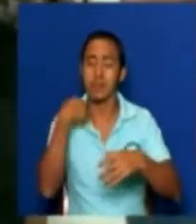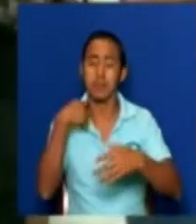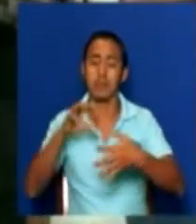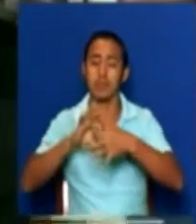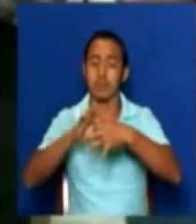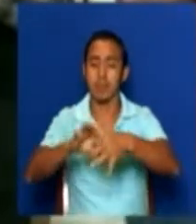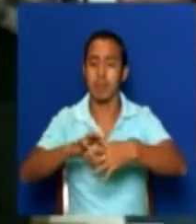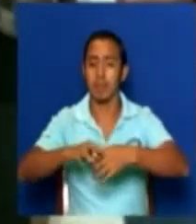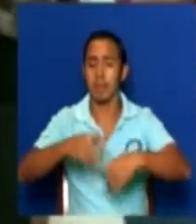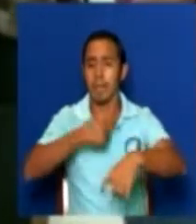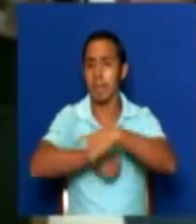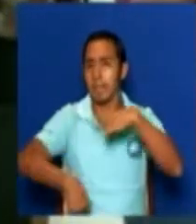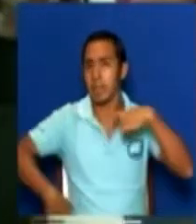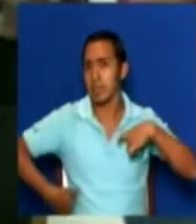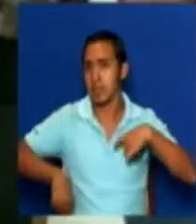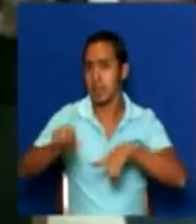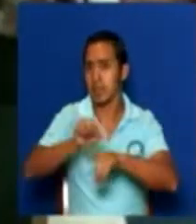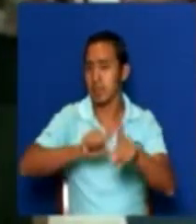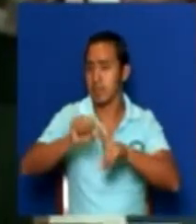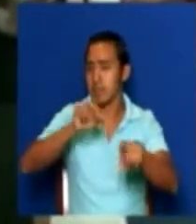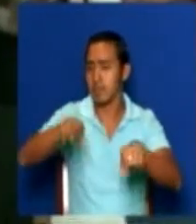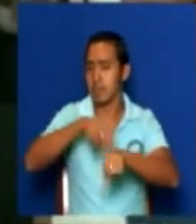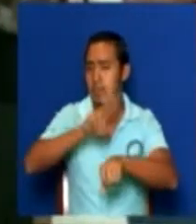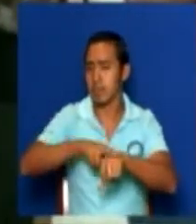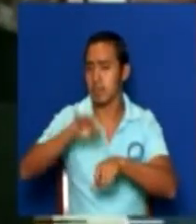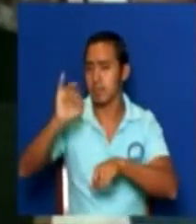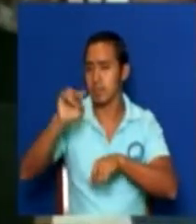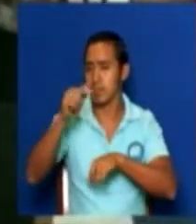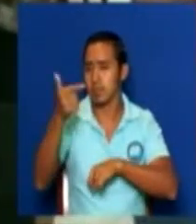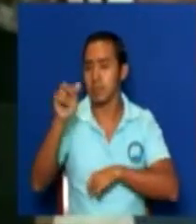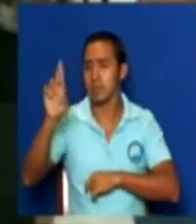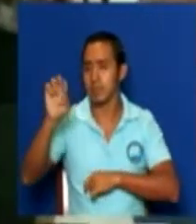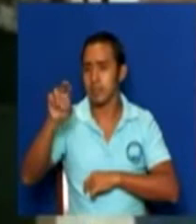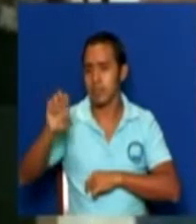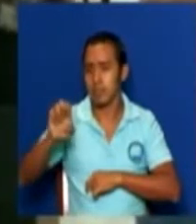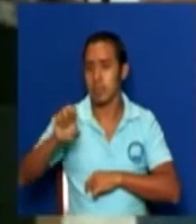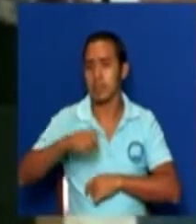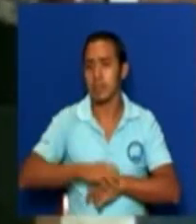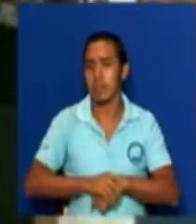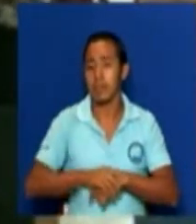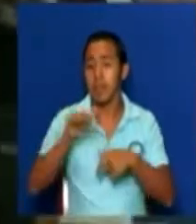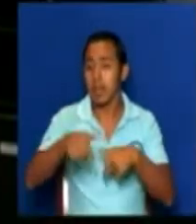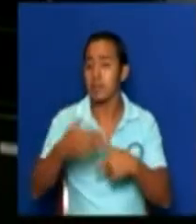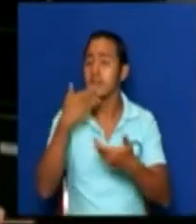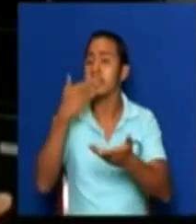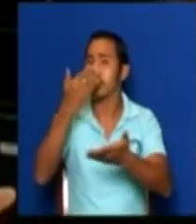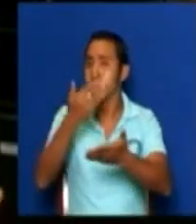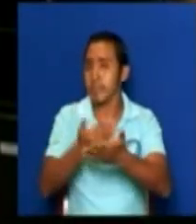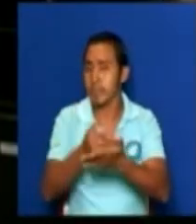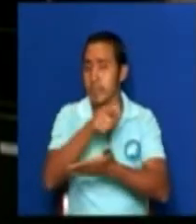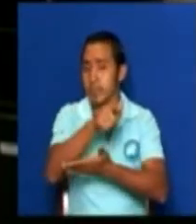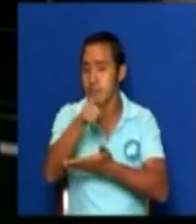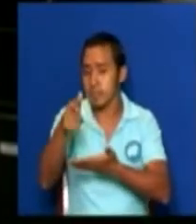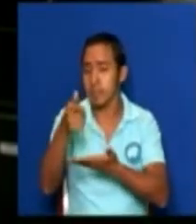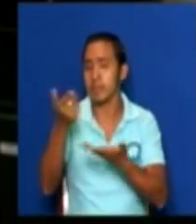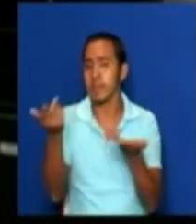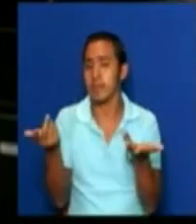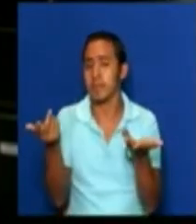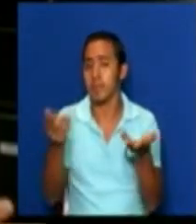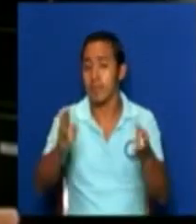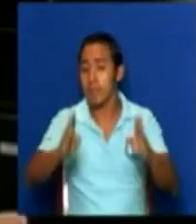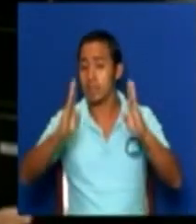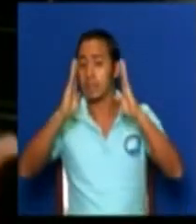del presidente de la Asamblea Nacional, el ingeniero René Núñez Téllez. Nosotros agradecemos la